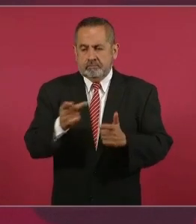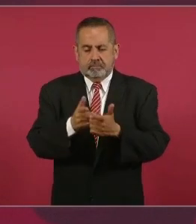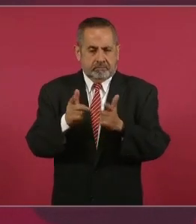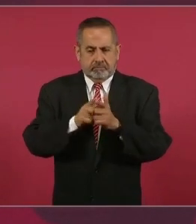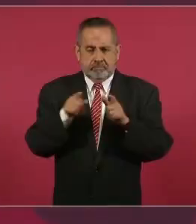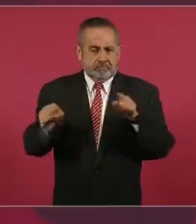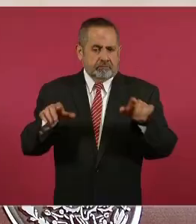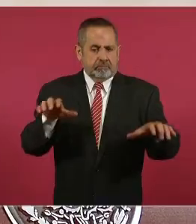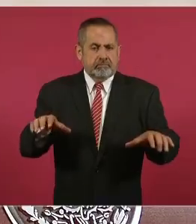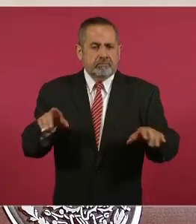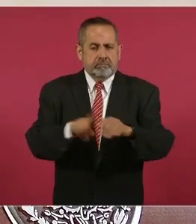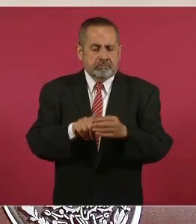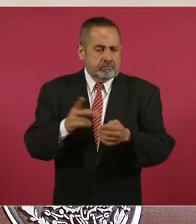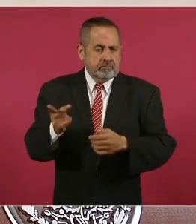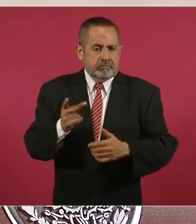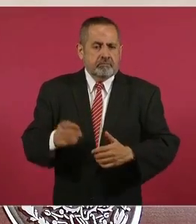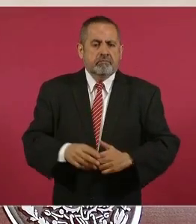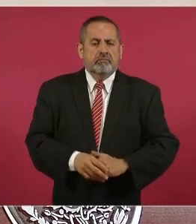agrupamientos